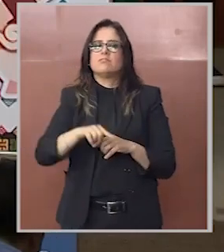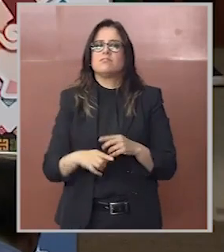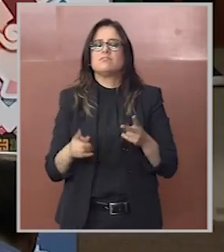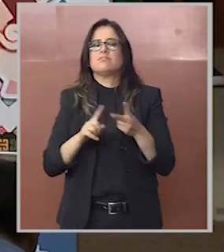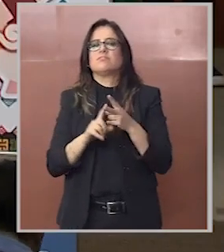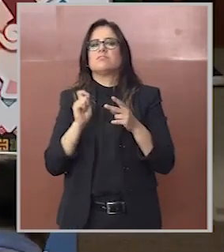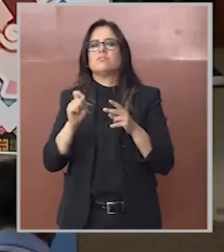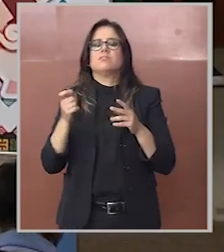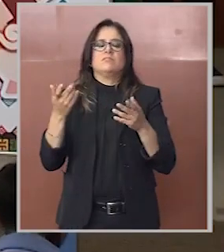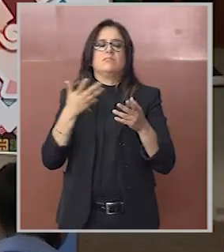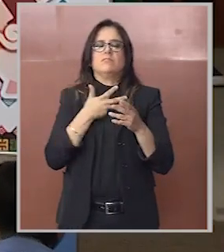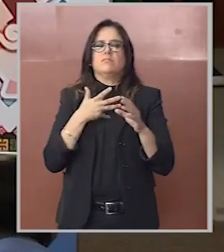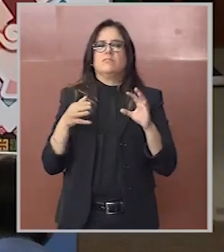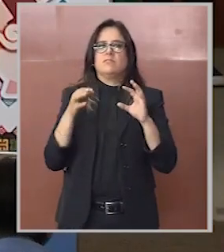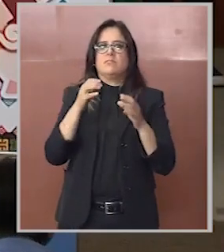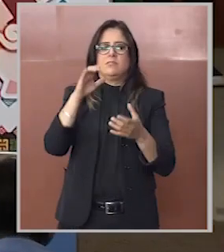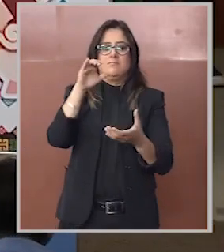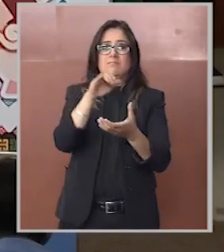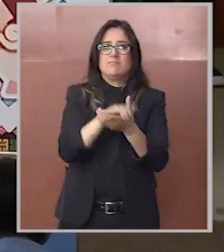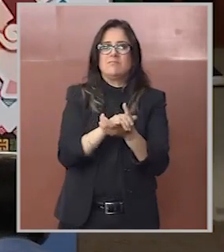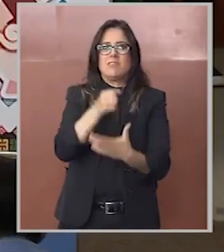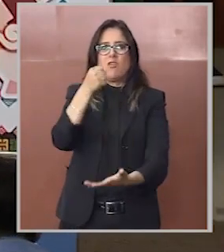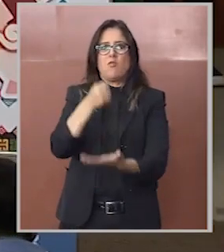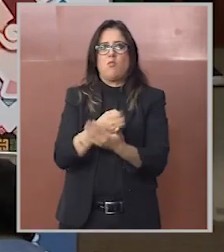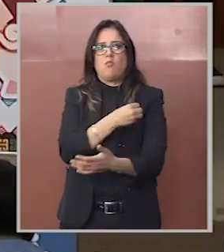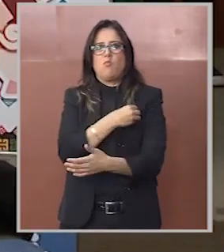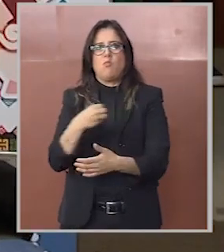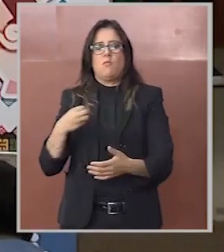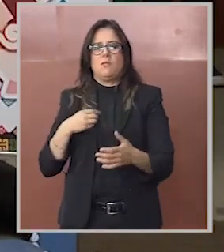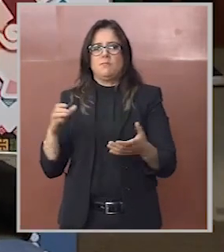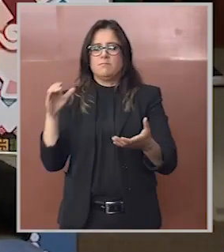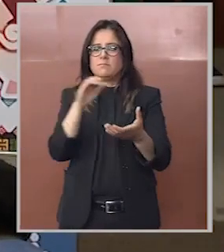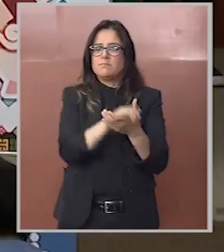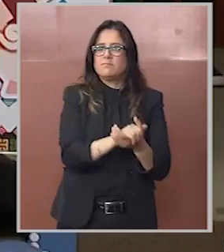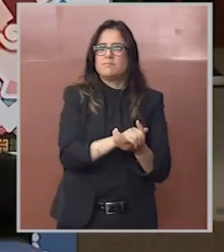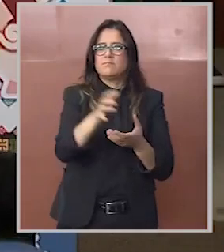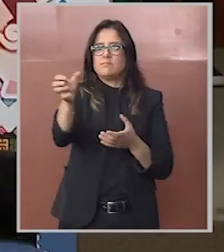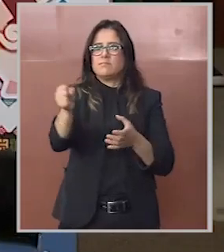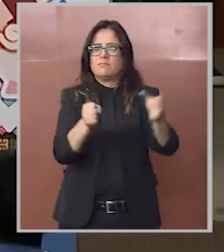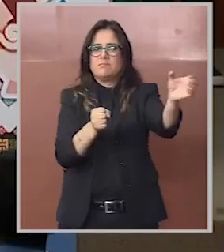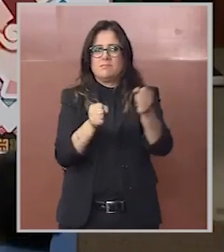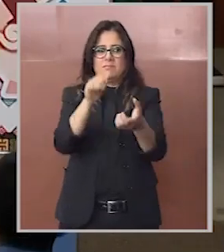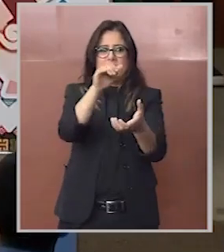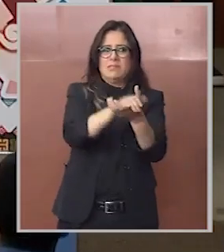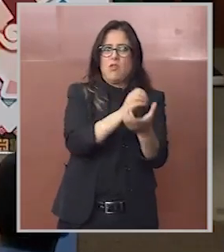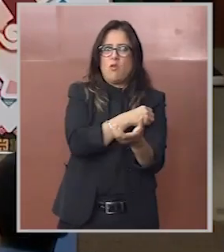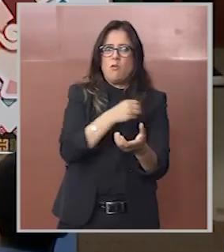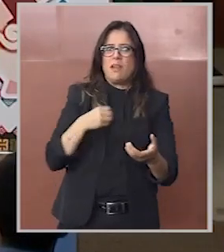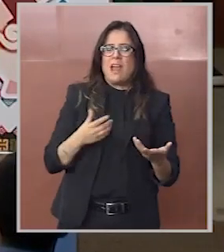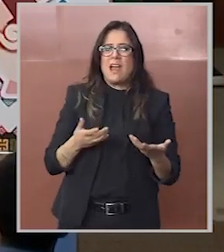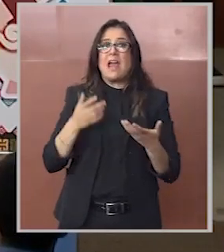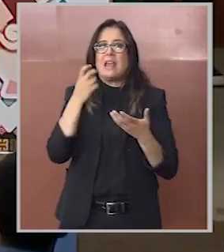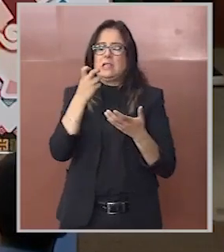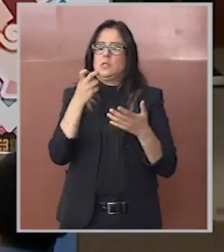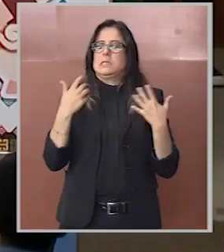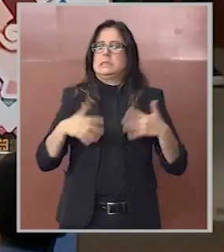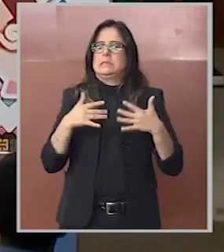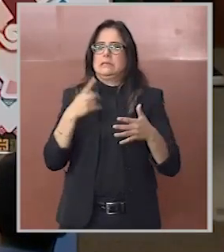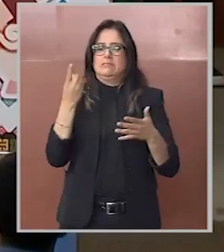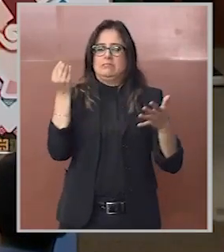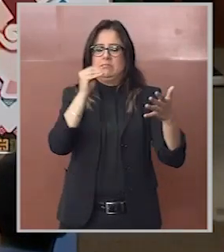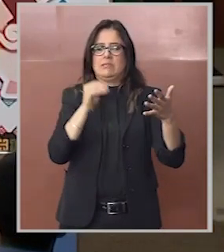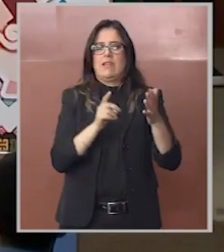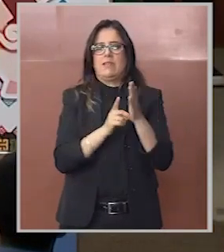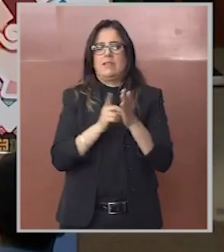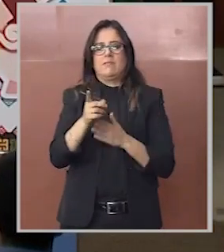tempranas o forzadas también como lo estamos Este mirando no como tratamos como de incluir pues como varios varios varios derechos que se